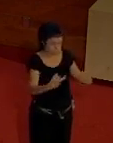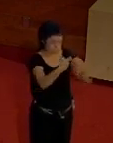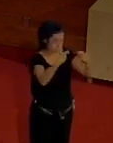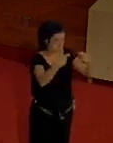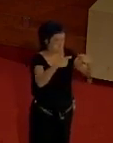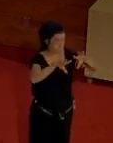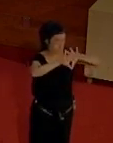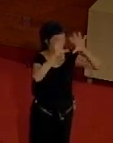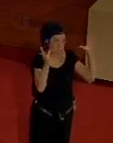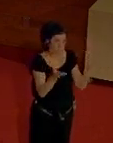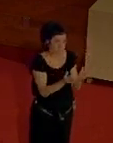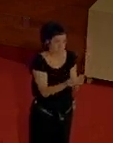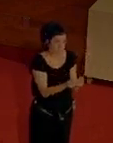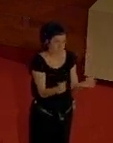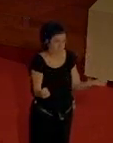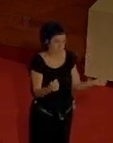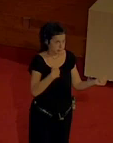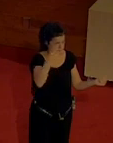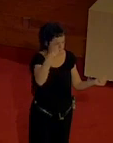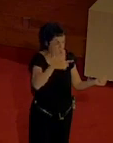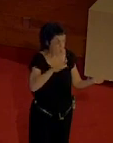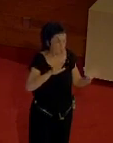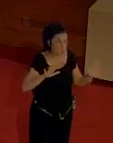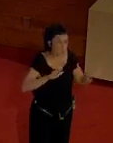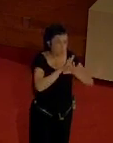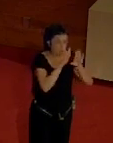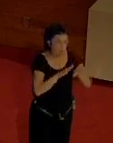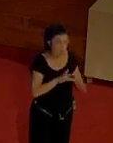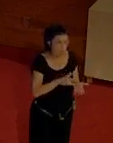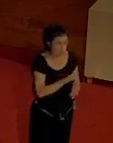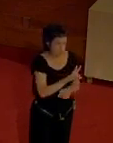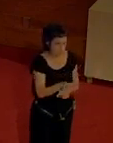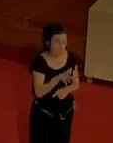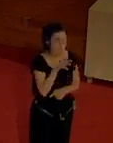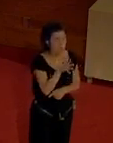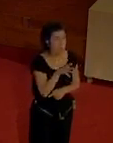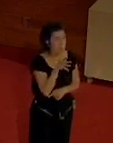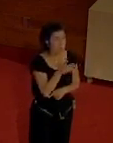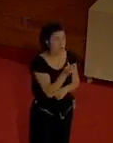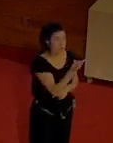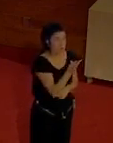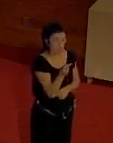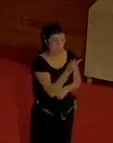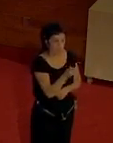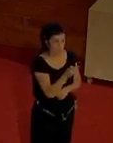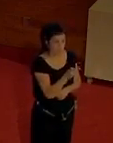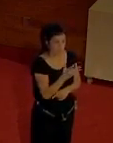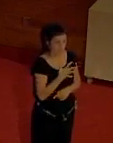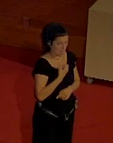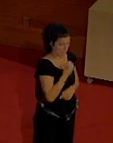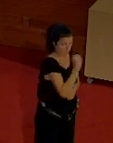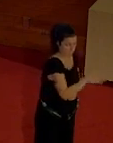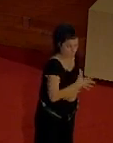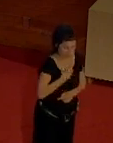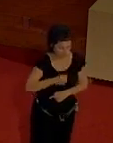la humanidad de este planeta y no ocurrió y no ocurrió porque ninguno de los dos tenía vocación suicida deir